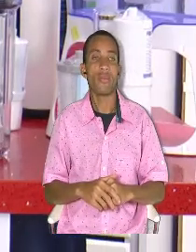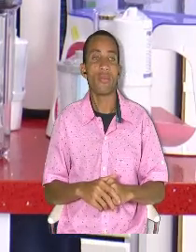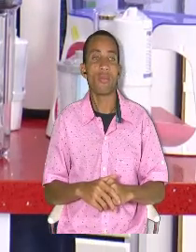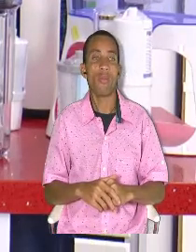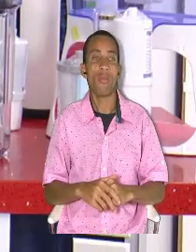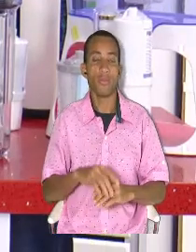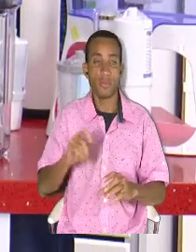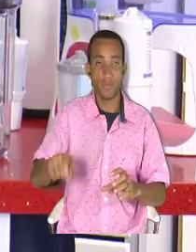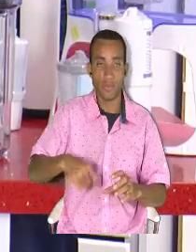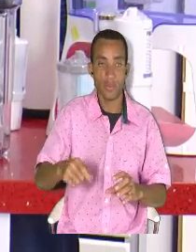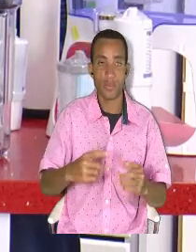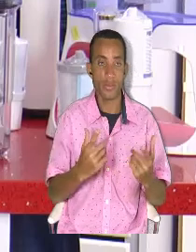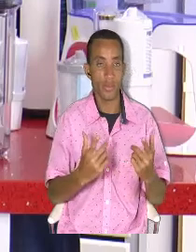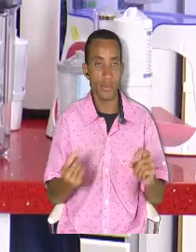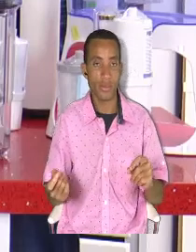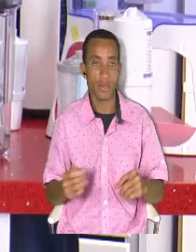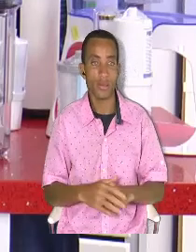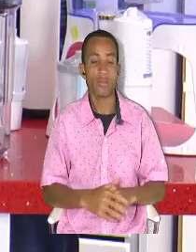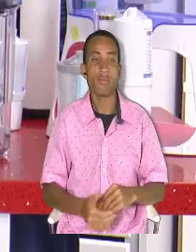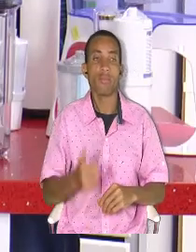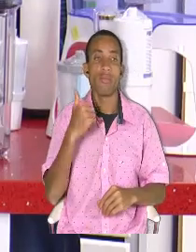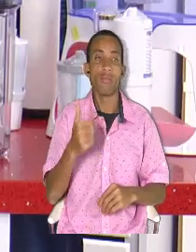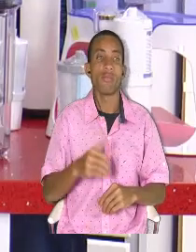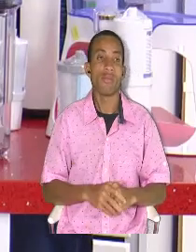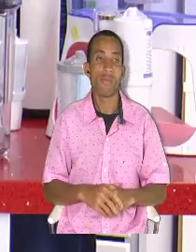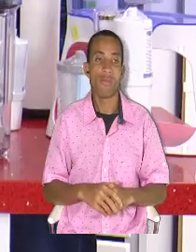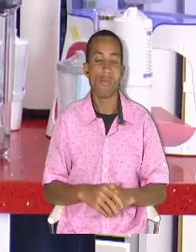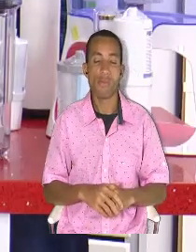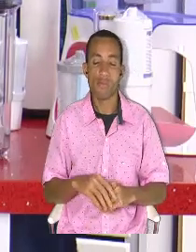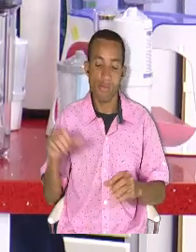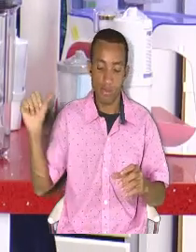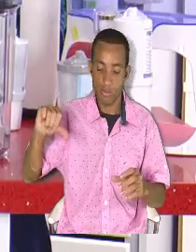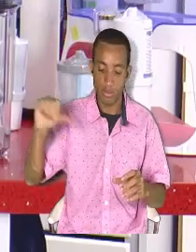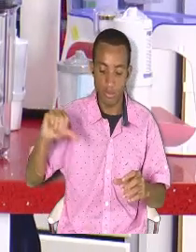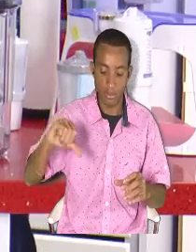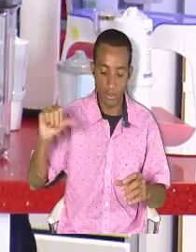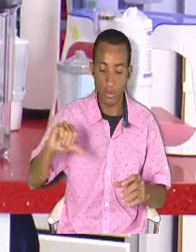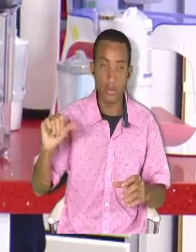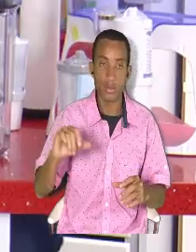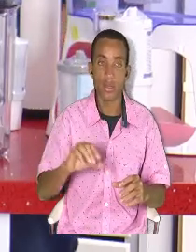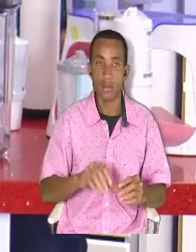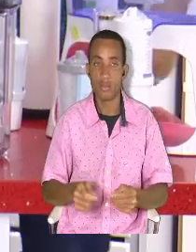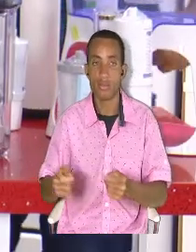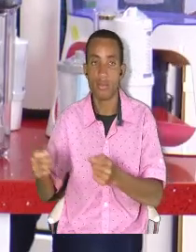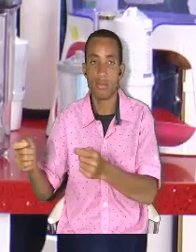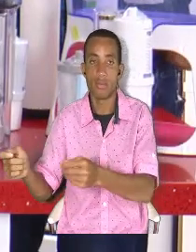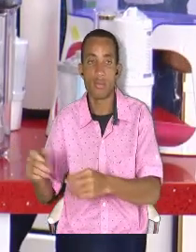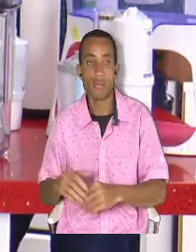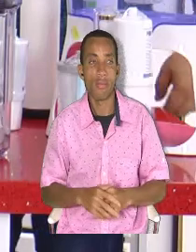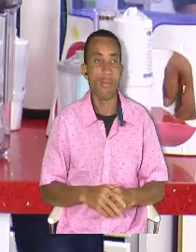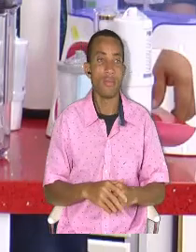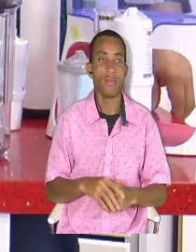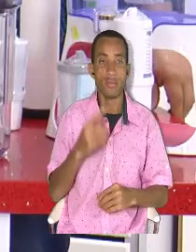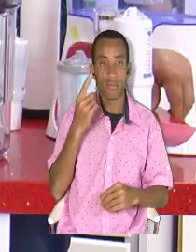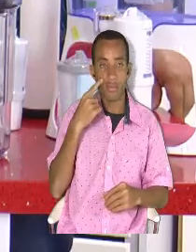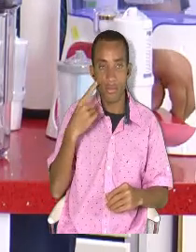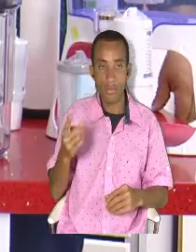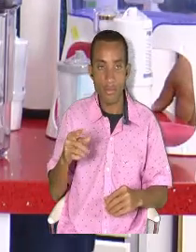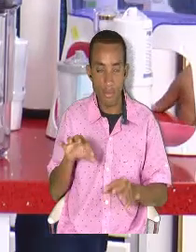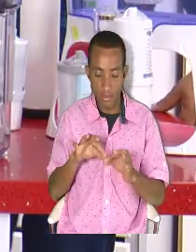Listo, don Miguel, eso está muy bien, esa es la manera. Voy a retirar nuestra mayonesa, permítame. Voy a observar, pueden observar el pollo,